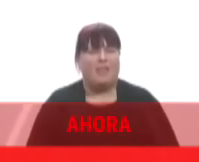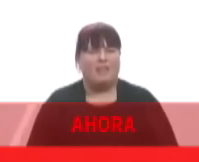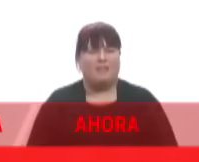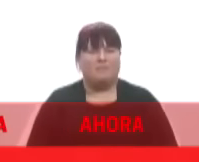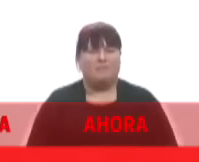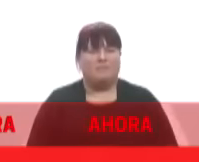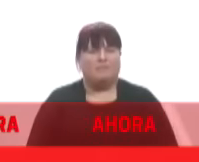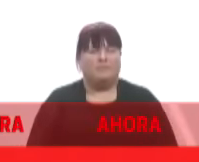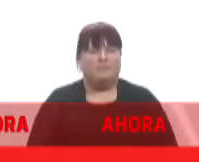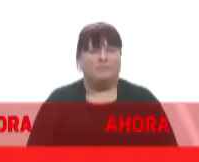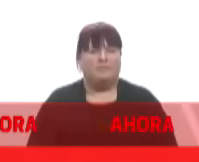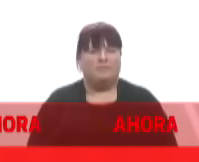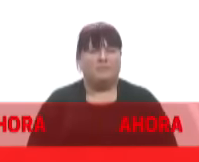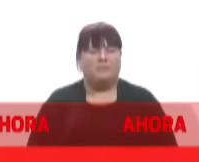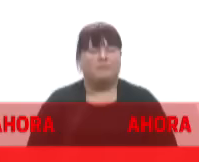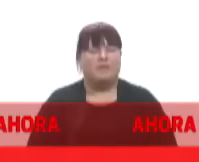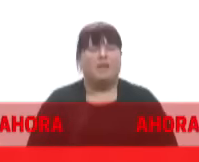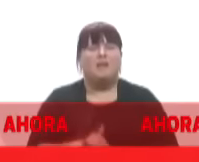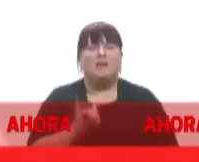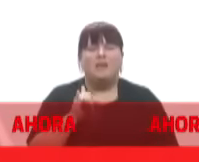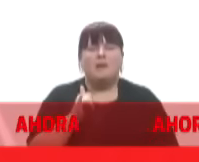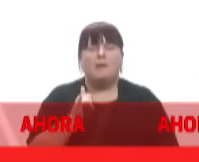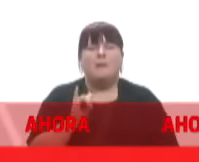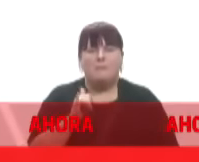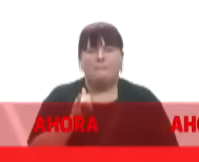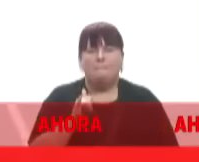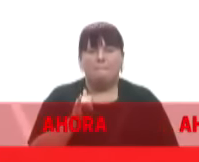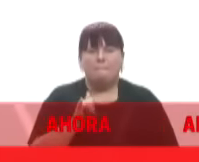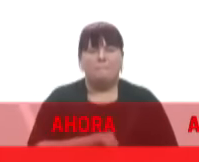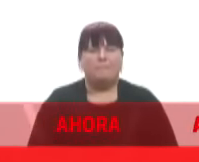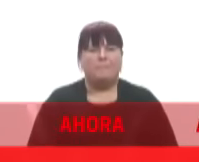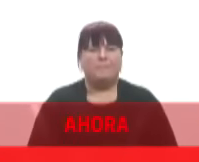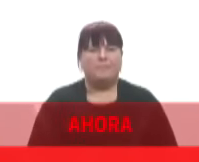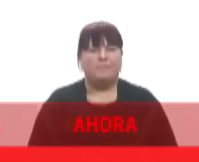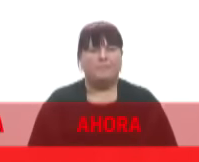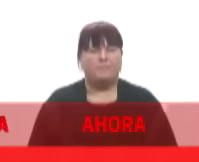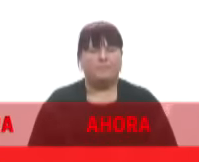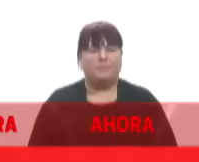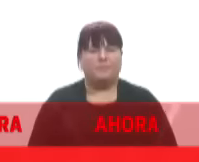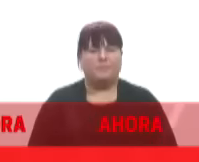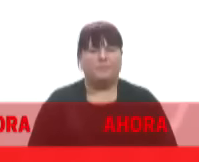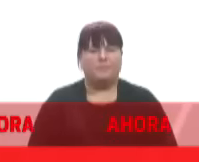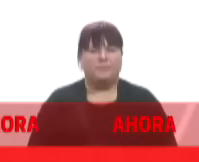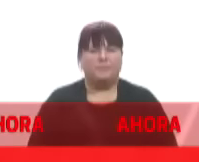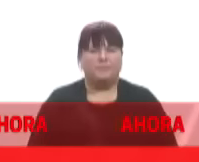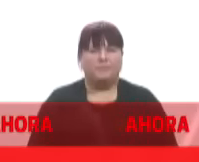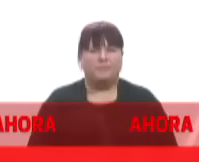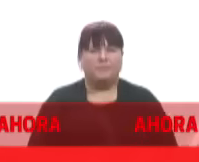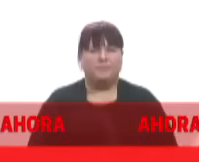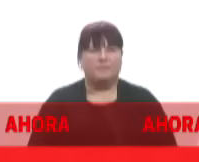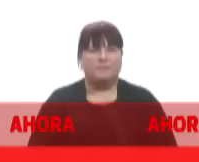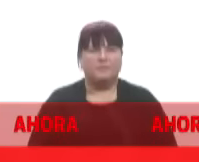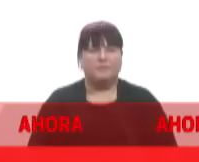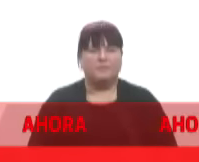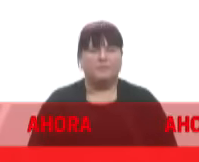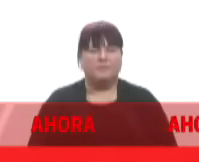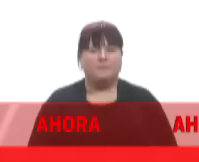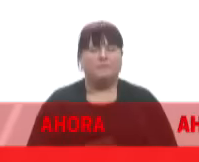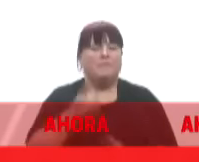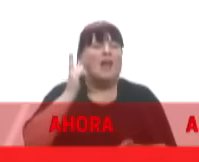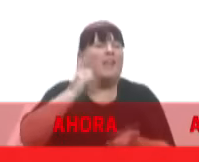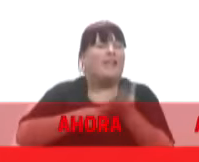Sí. Es increíble que alguien haya que este les tipo lea de... el artículo, alguien que